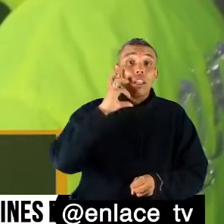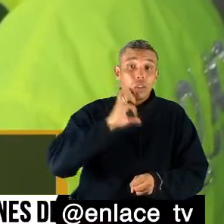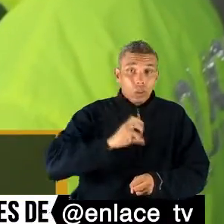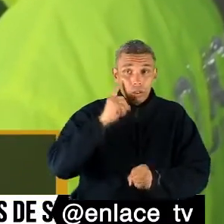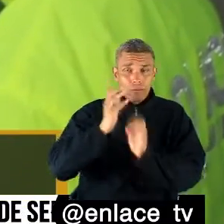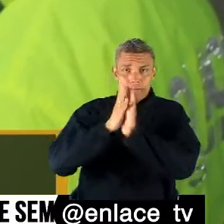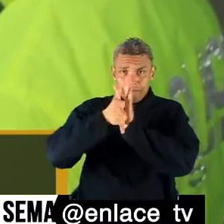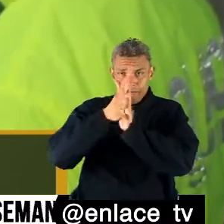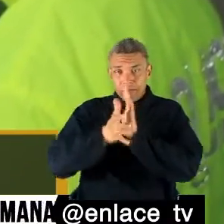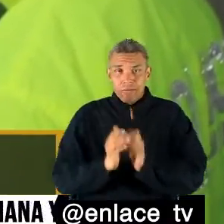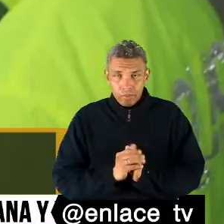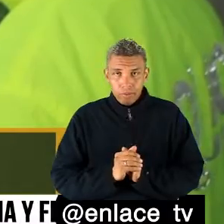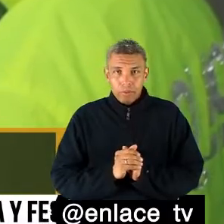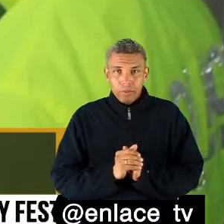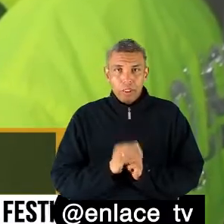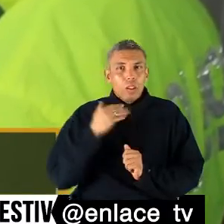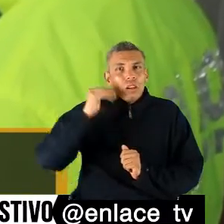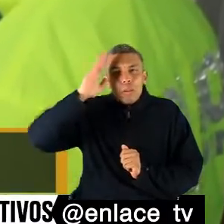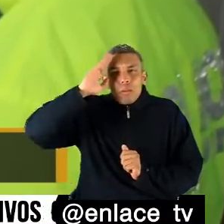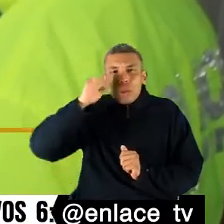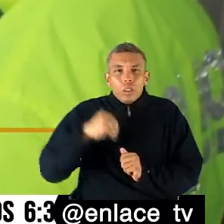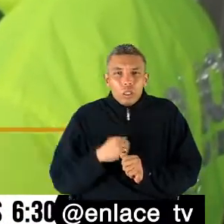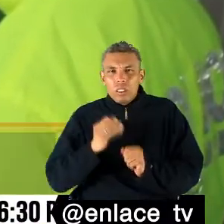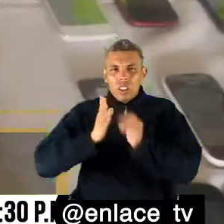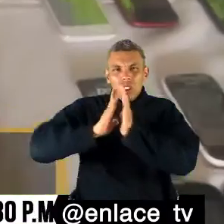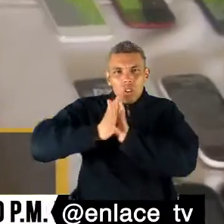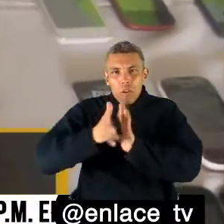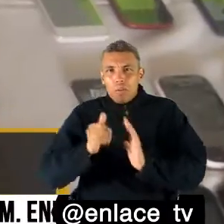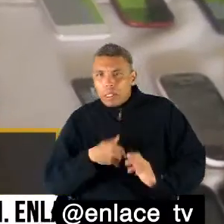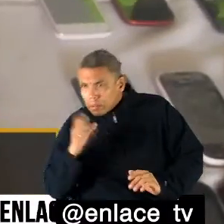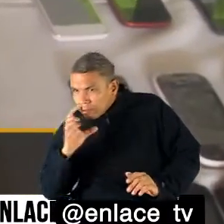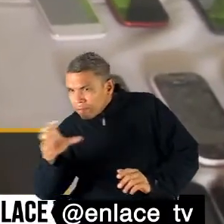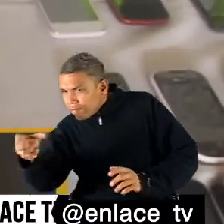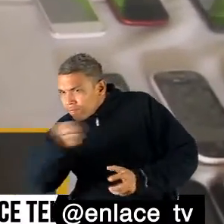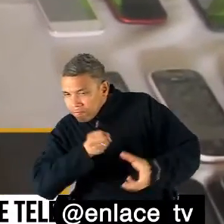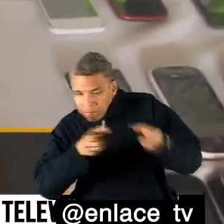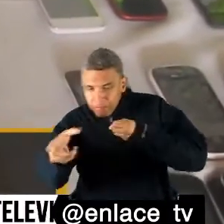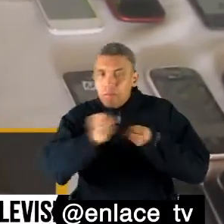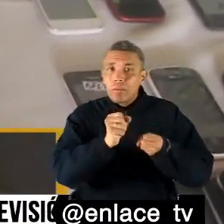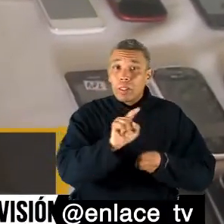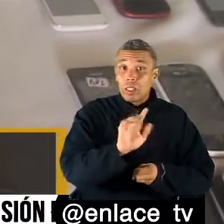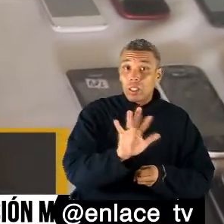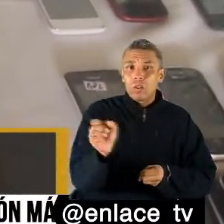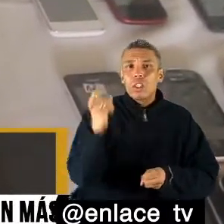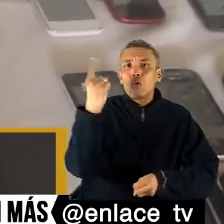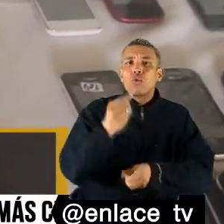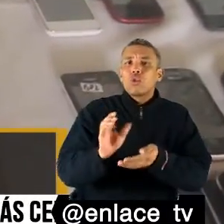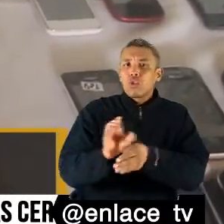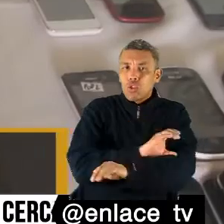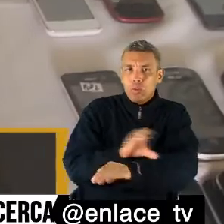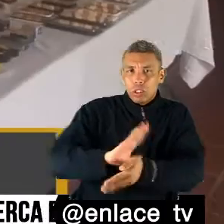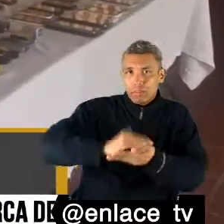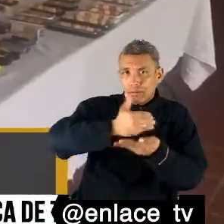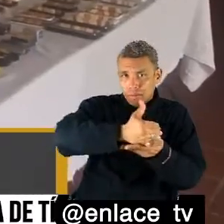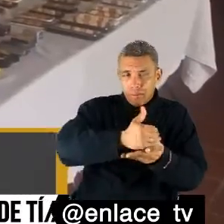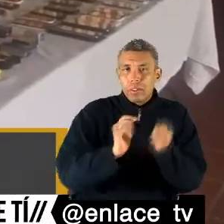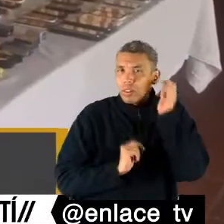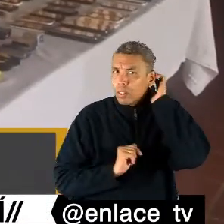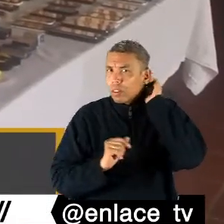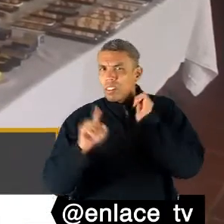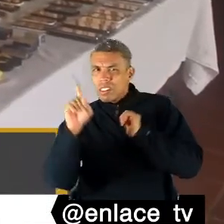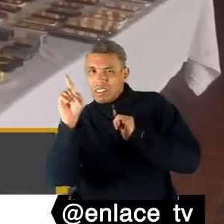efectuado por la Policía Nacional fueron incautados 150 celulares, un computador portátil, 6 cajas de desbloqueo de equipos